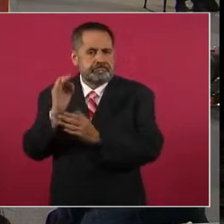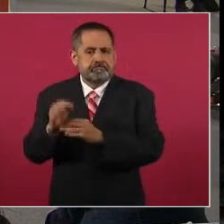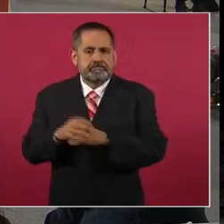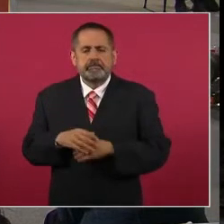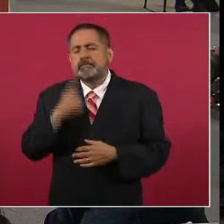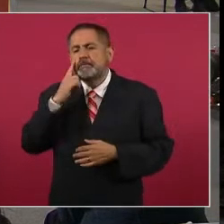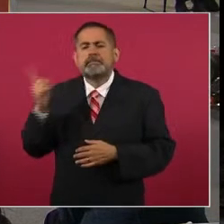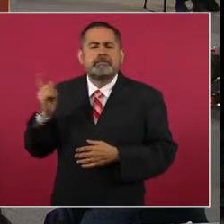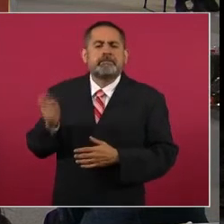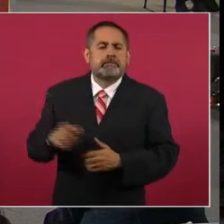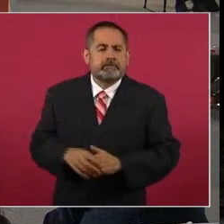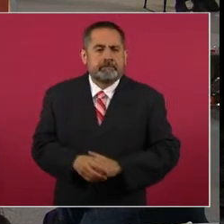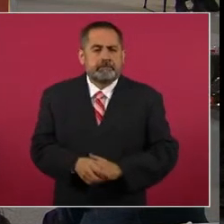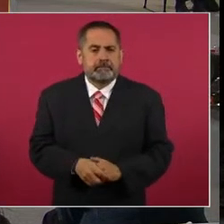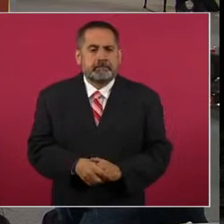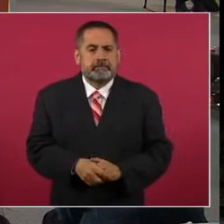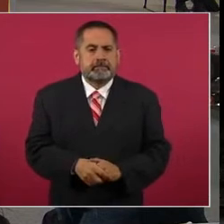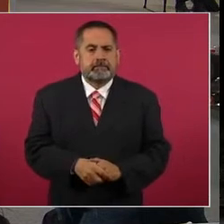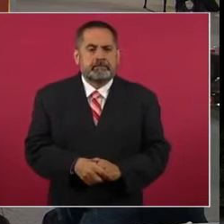salió